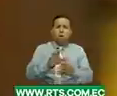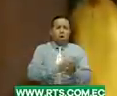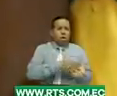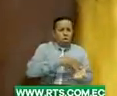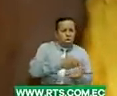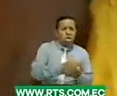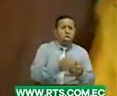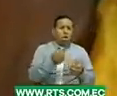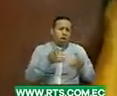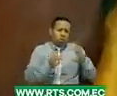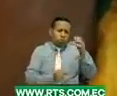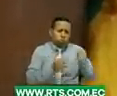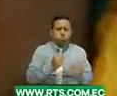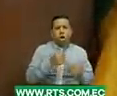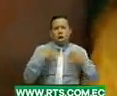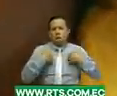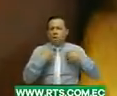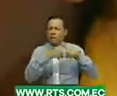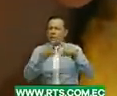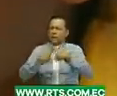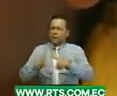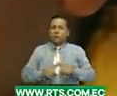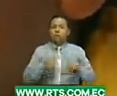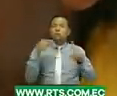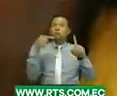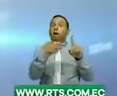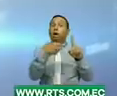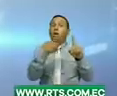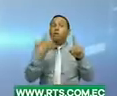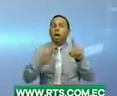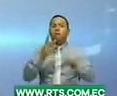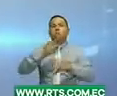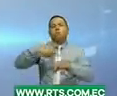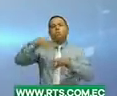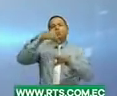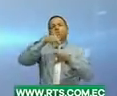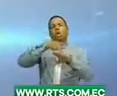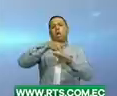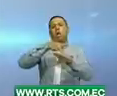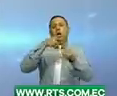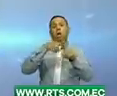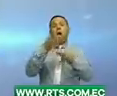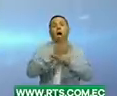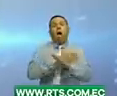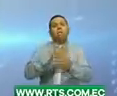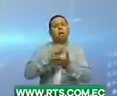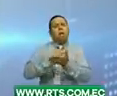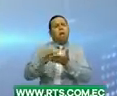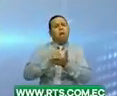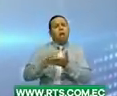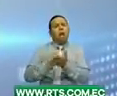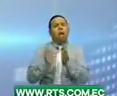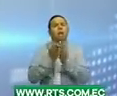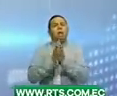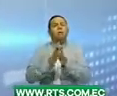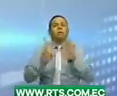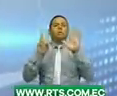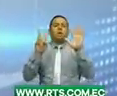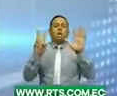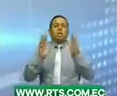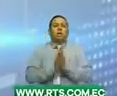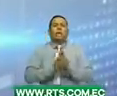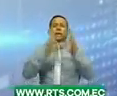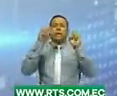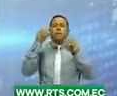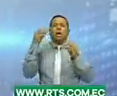Yacu Pérez Guartambel es doctor en jurisprudencia. Ha publicado 8 libros sobre introducción al derecho